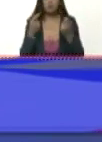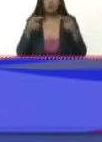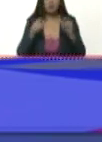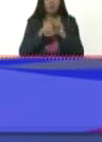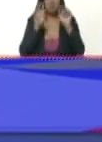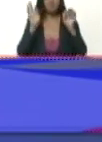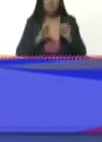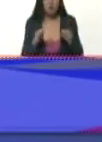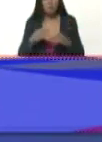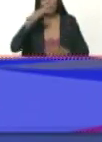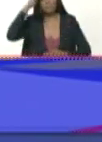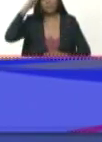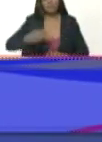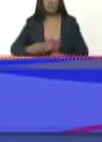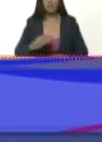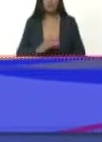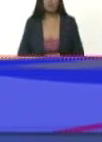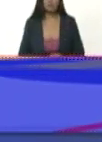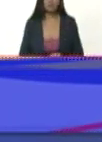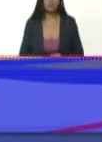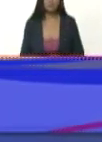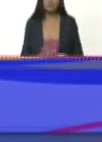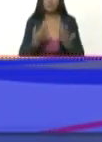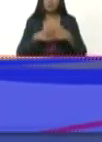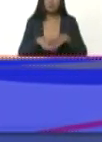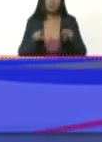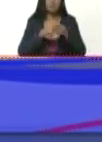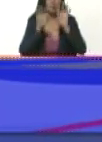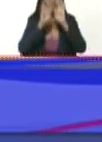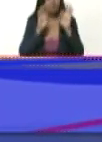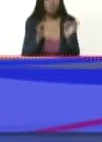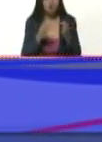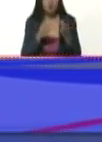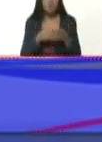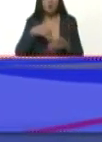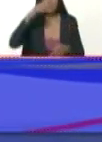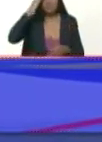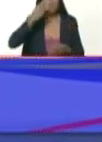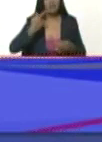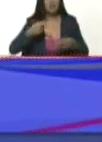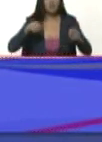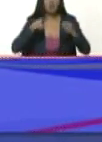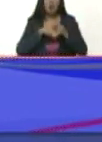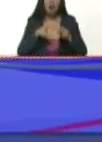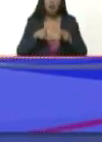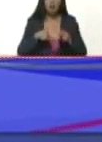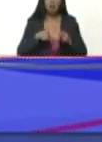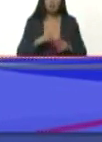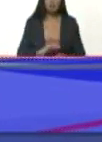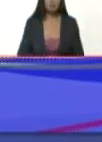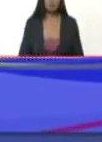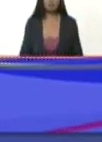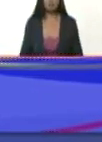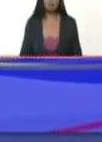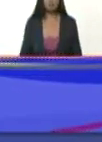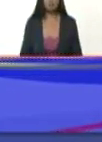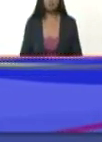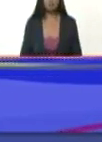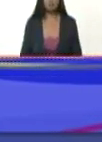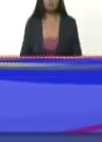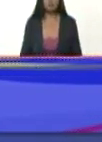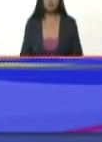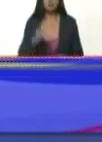profesionalmente, que formara integralmente, que formara militarmente a los